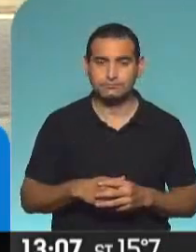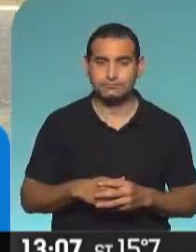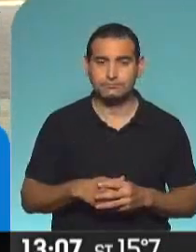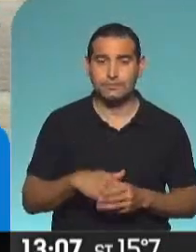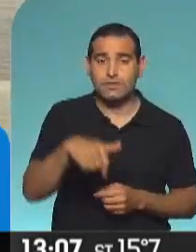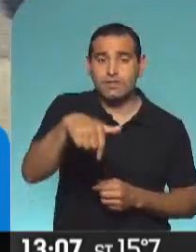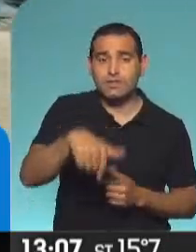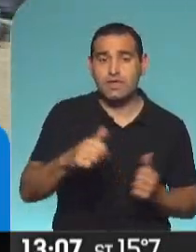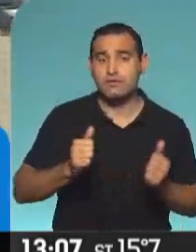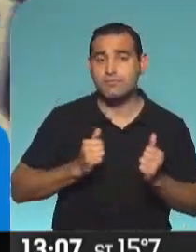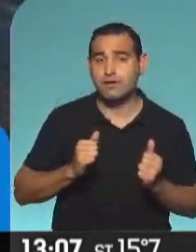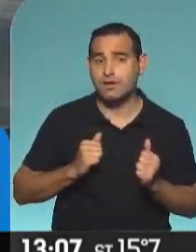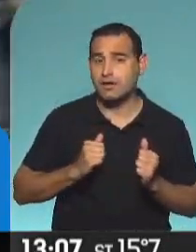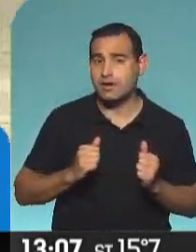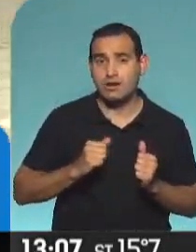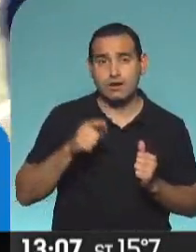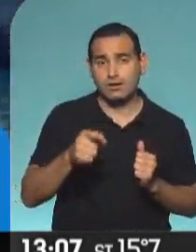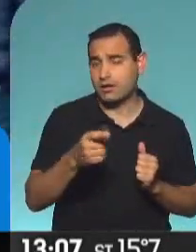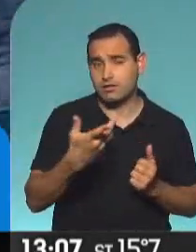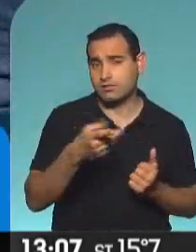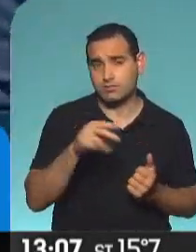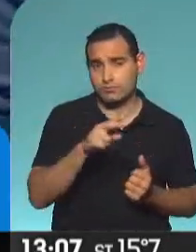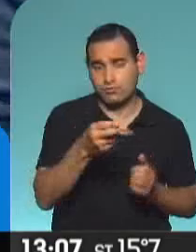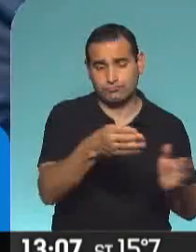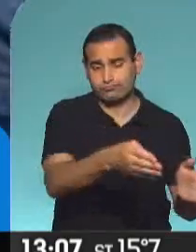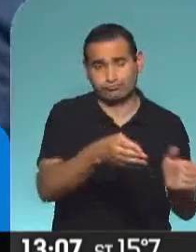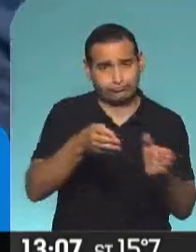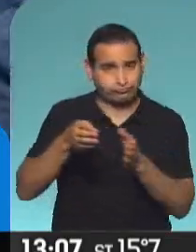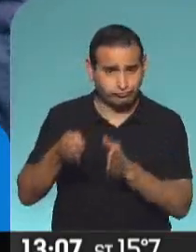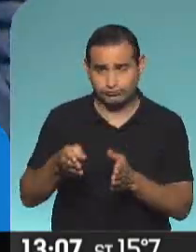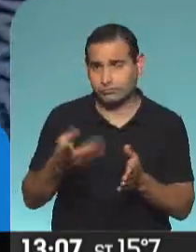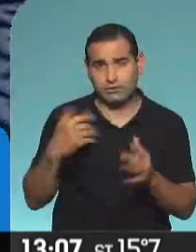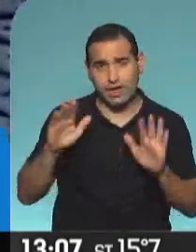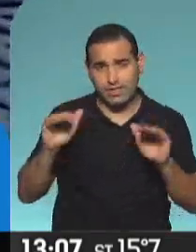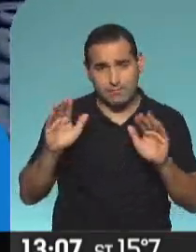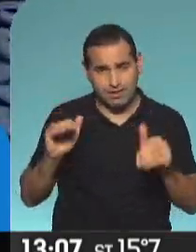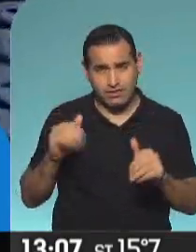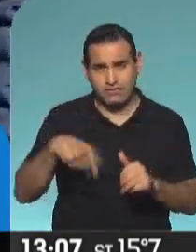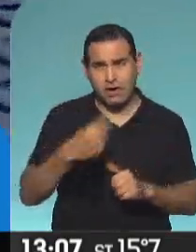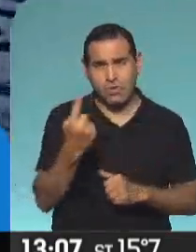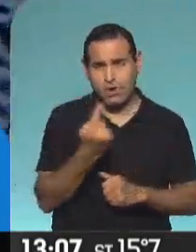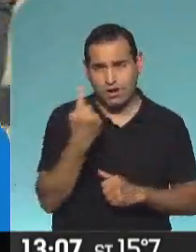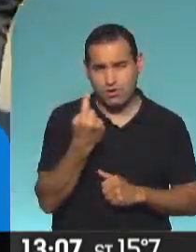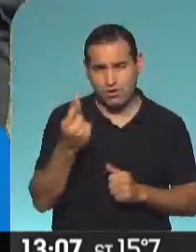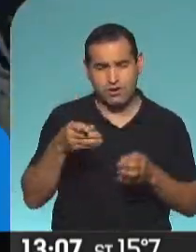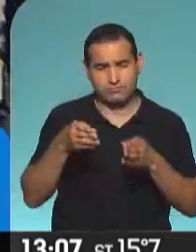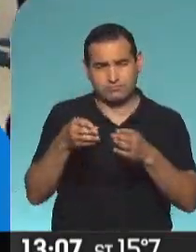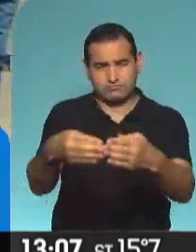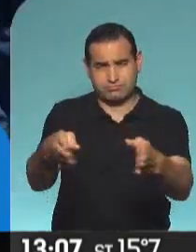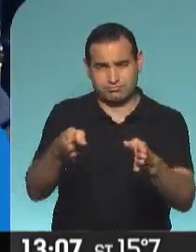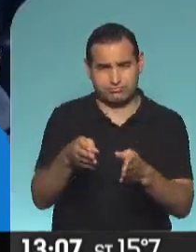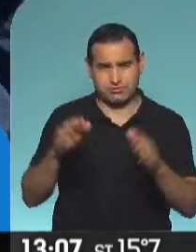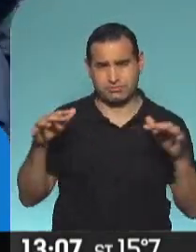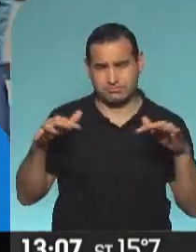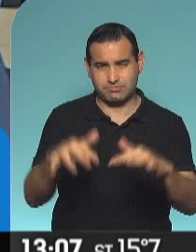esperando que le entreguen el cuerpo para poder ir a acompañar al compañero, lo van a velar una hora. Lo que pasa es que no sabemos qué